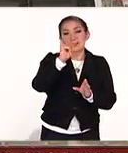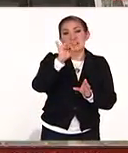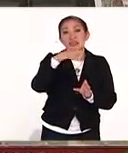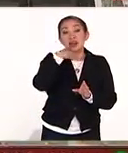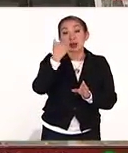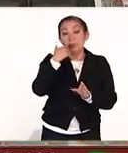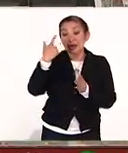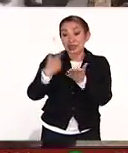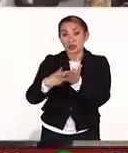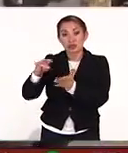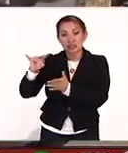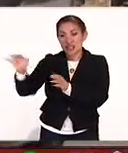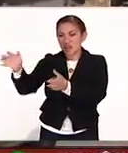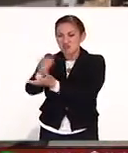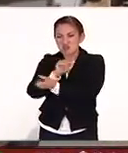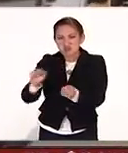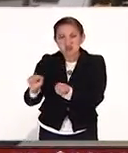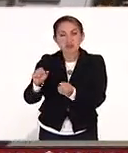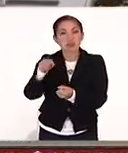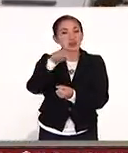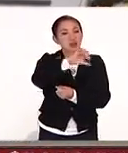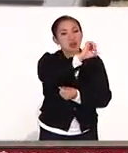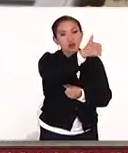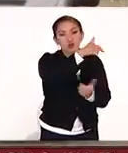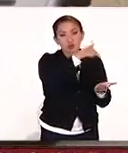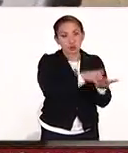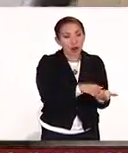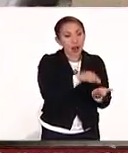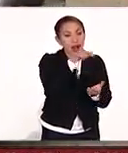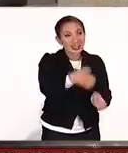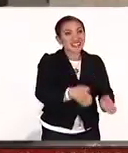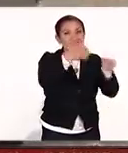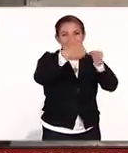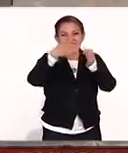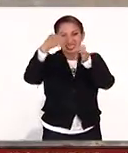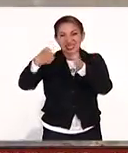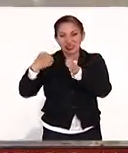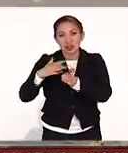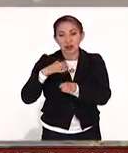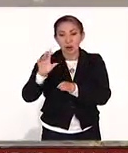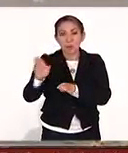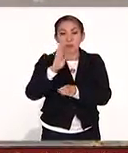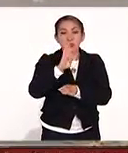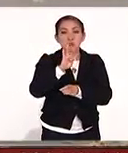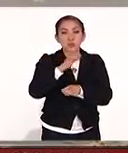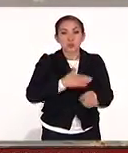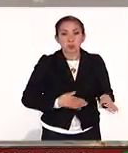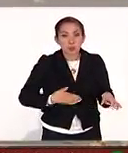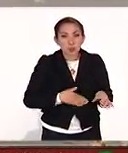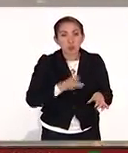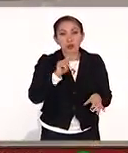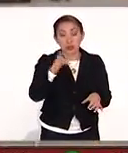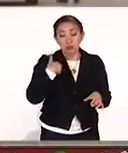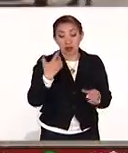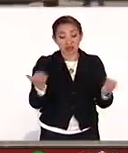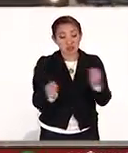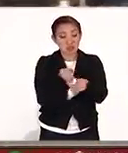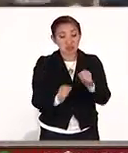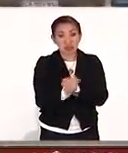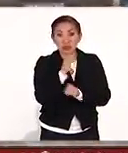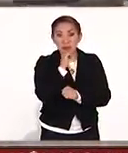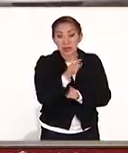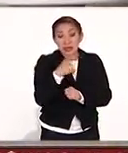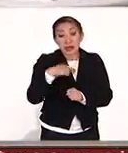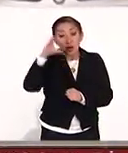en Siria, los restos de otro tipo de construcciones que tienen que ver con el budismo, que han sido dinamitadas. Entonces,